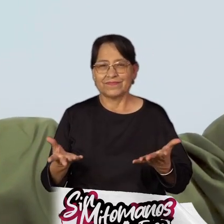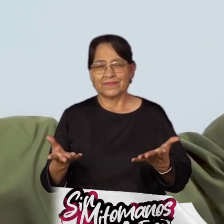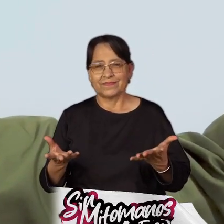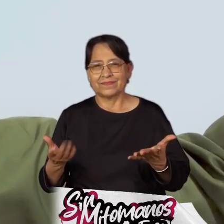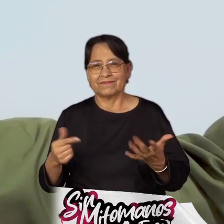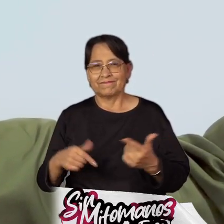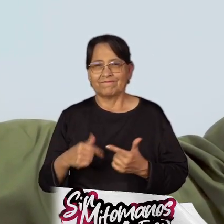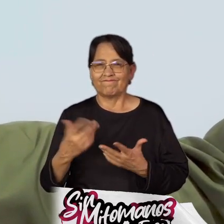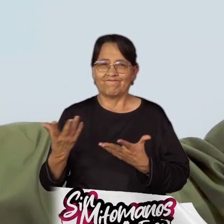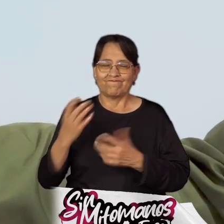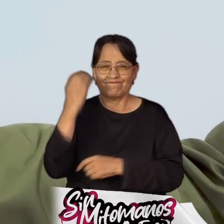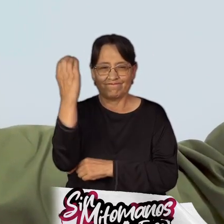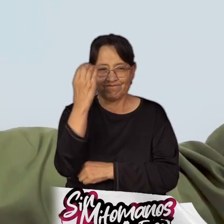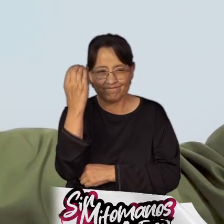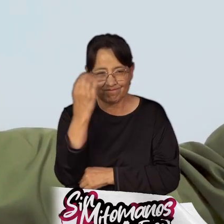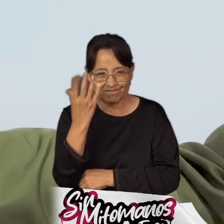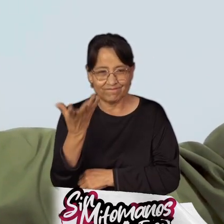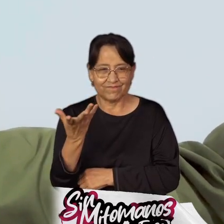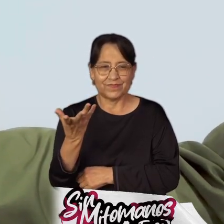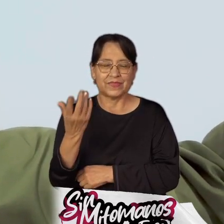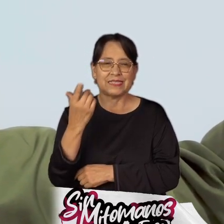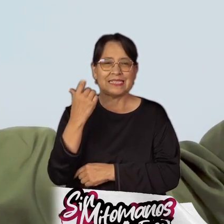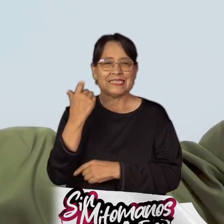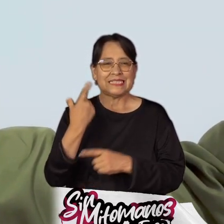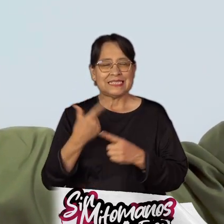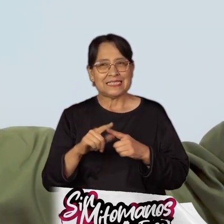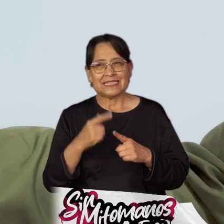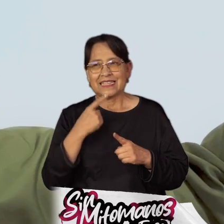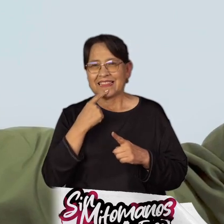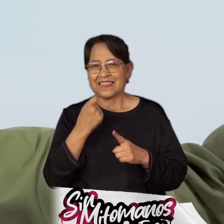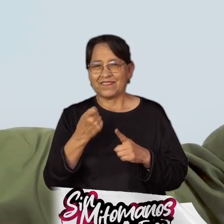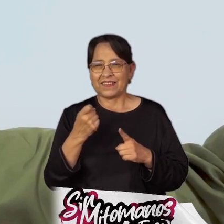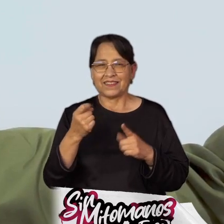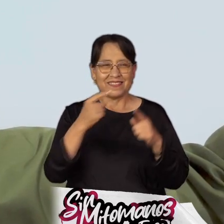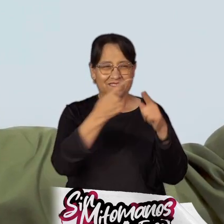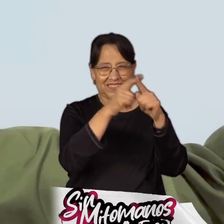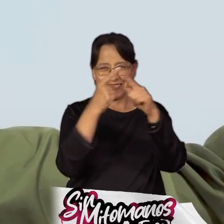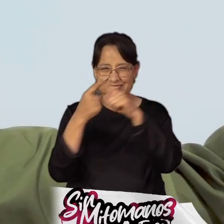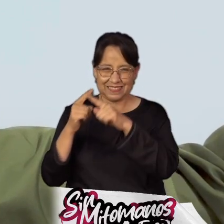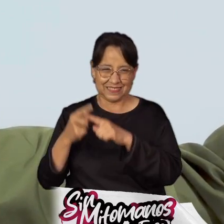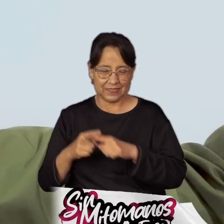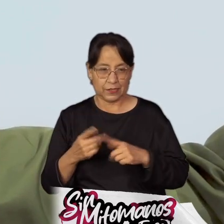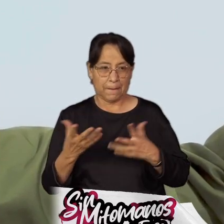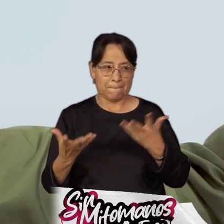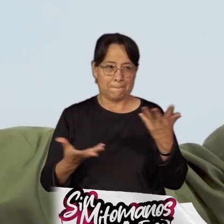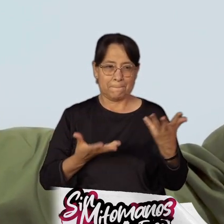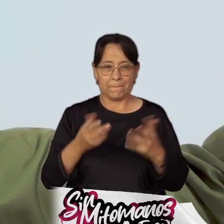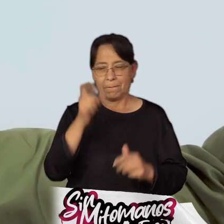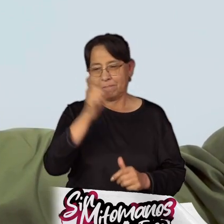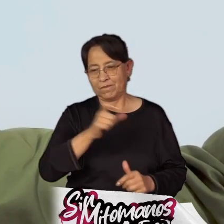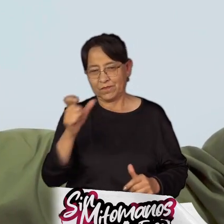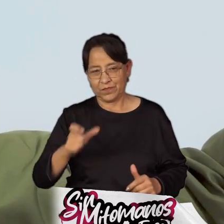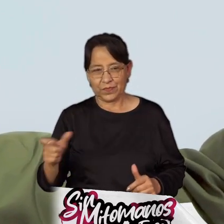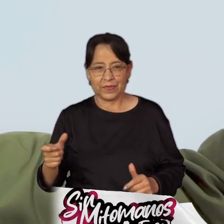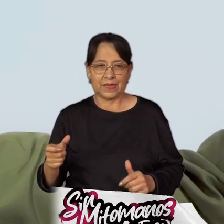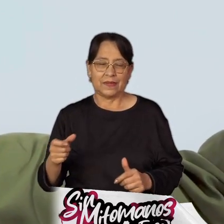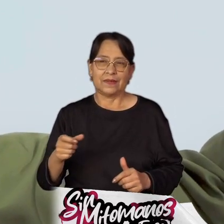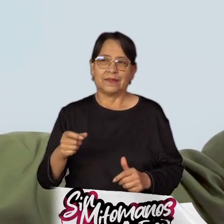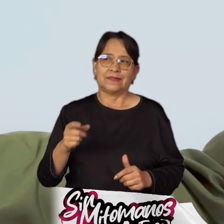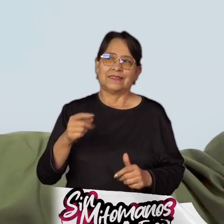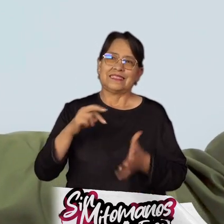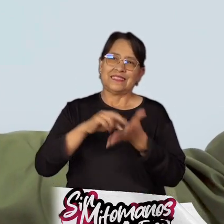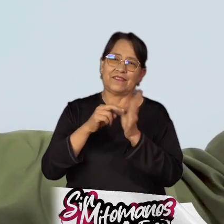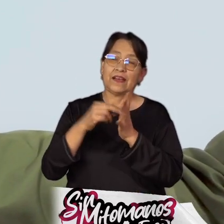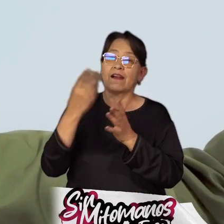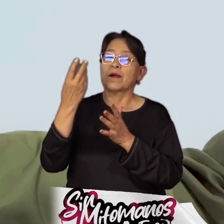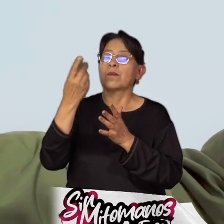país, igualmente pues sí se ve como muy marcada la diferencia y pues esto hace que digamos que las personas de bajos recursos no tengan